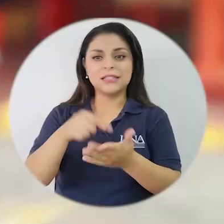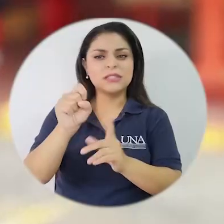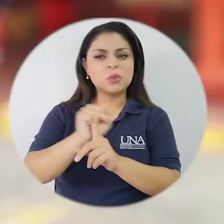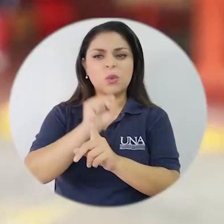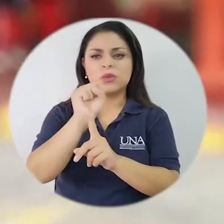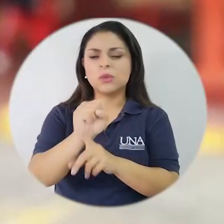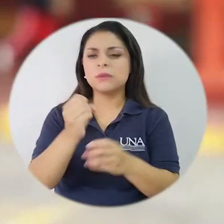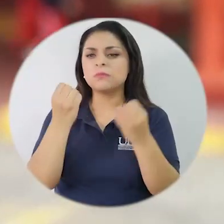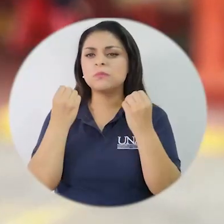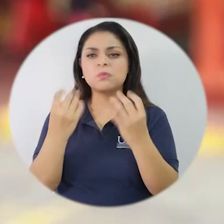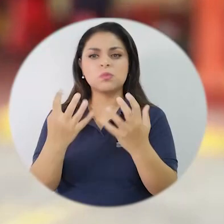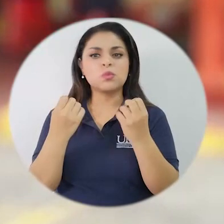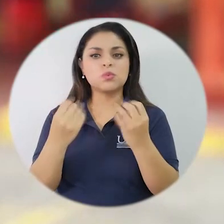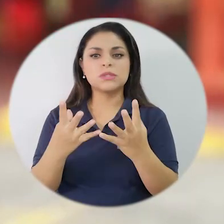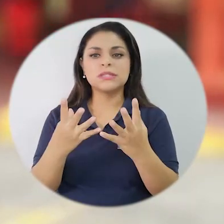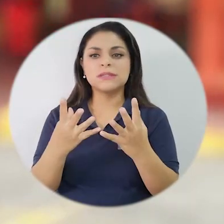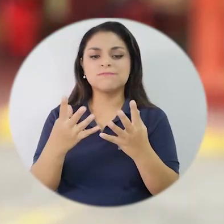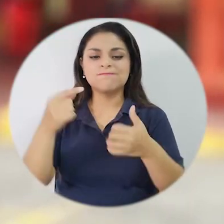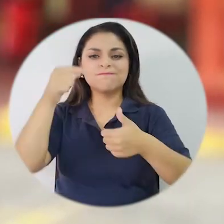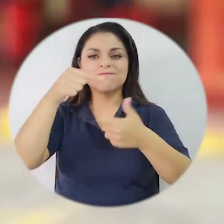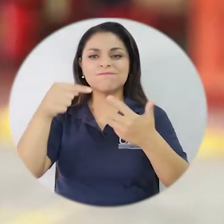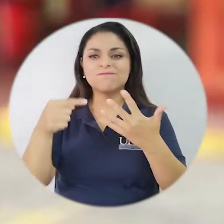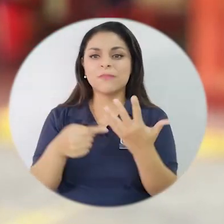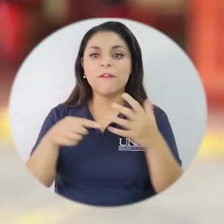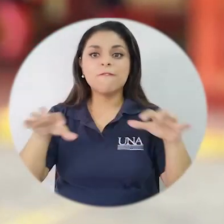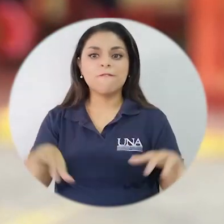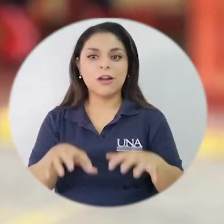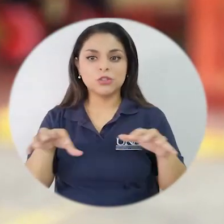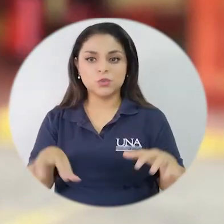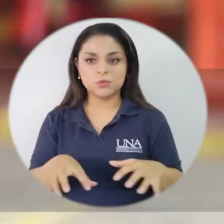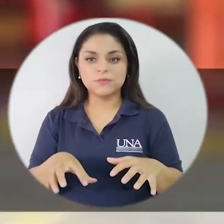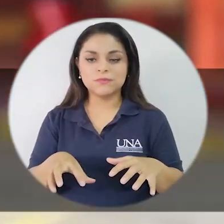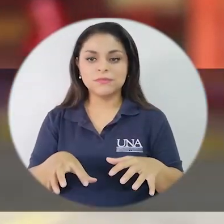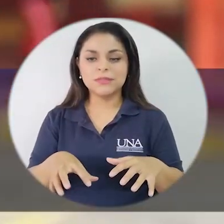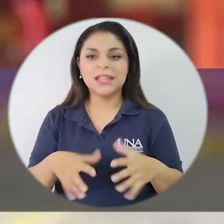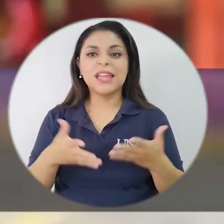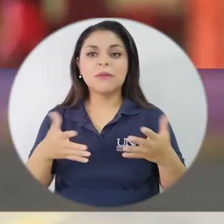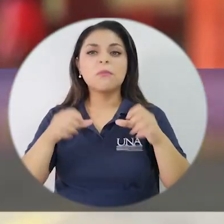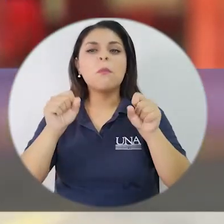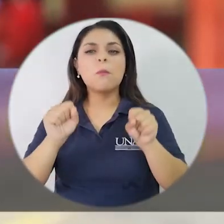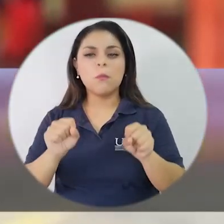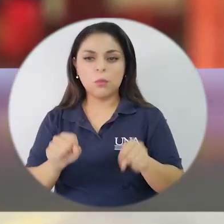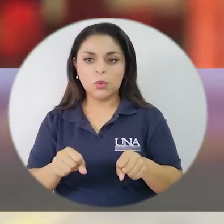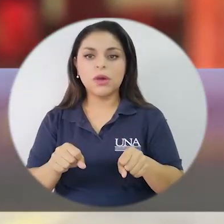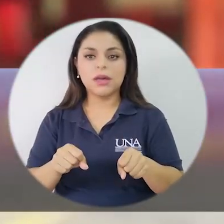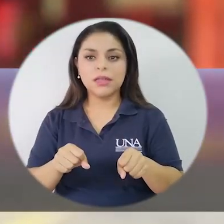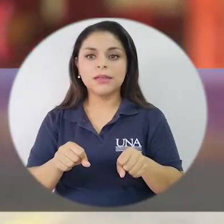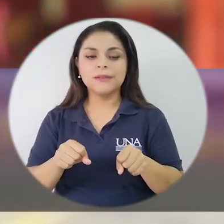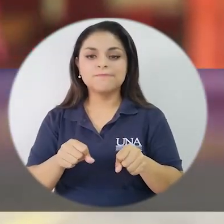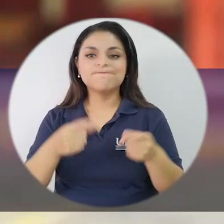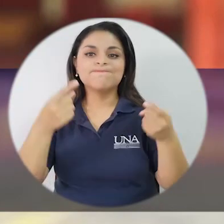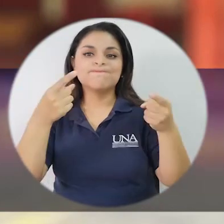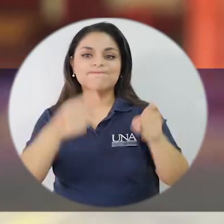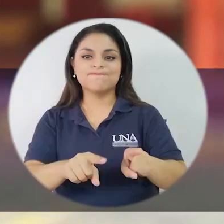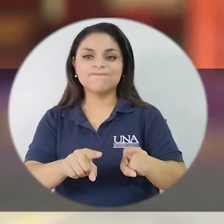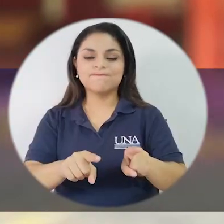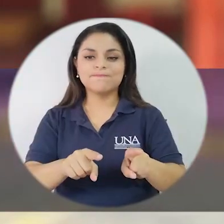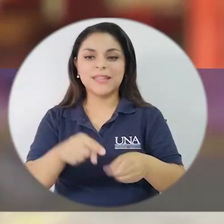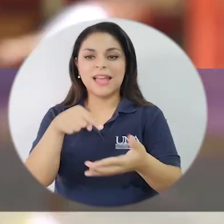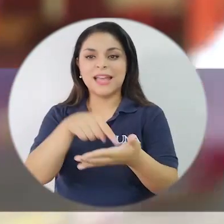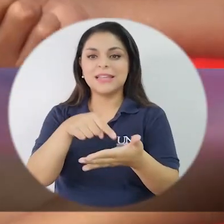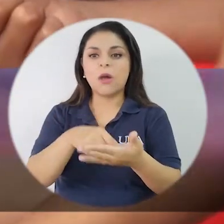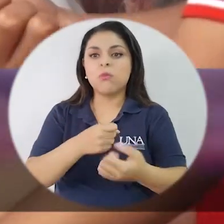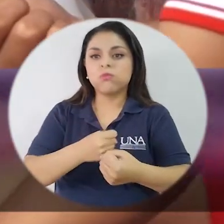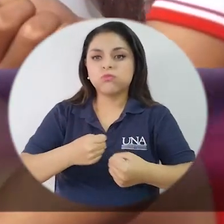situación que es multifactorial. ¿Qué significa multifactorial? Que son un montón de factores los que pueden estar dando este sobrepeso y la obesidad